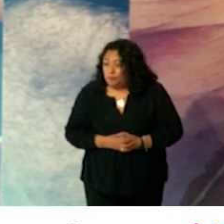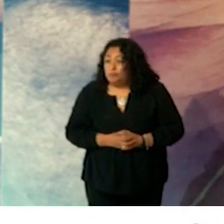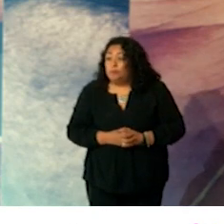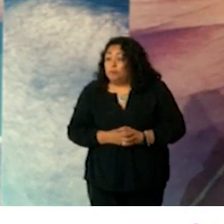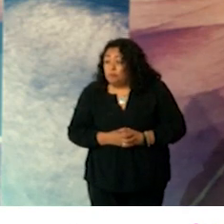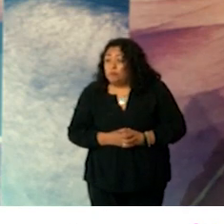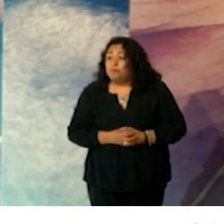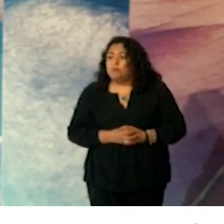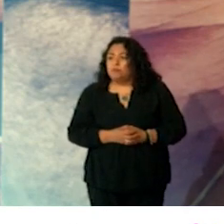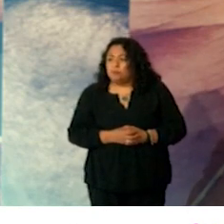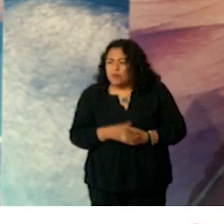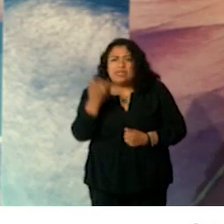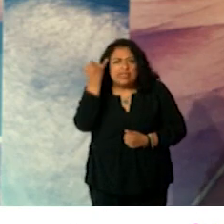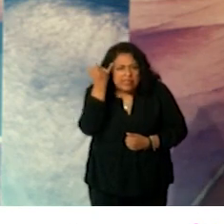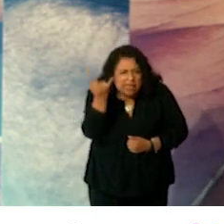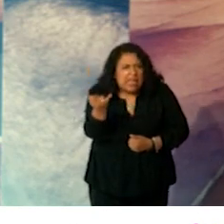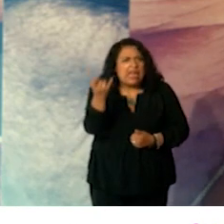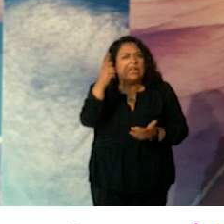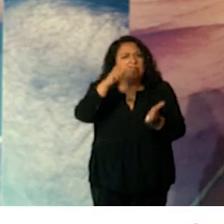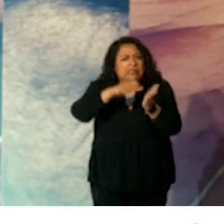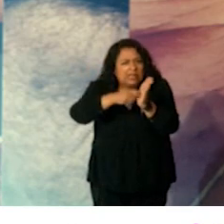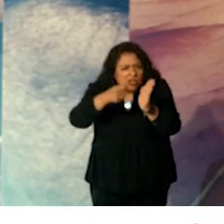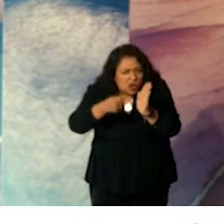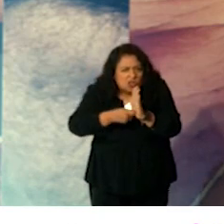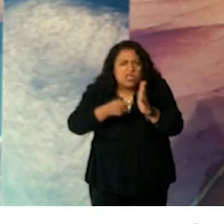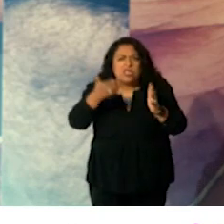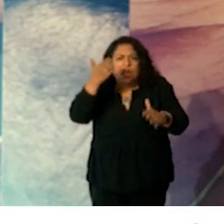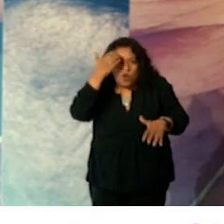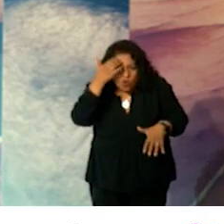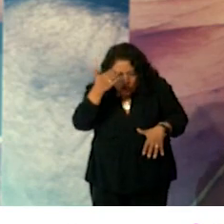potencias suficientes, ideas, tecnologías,